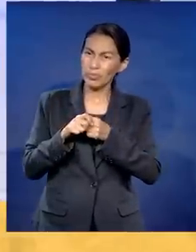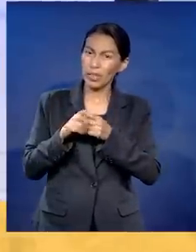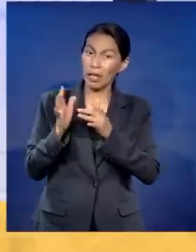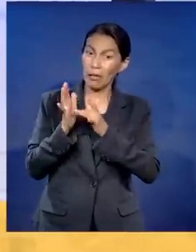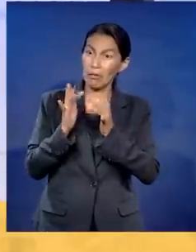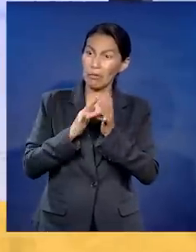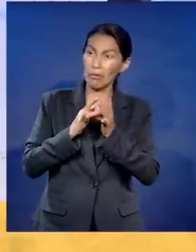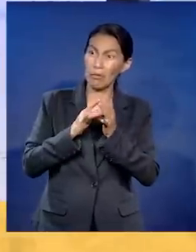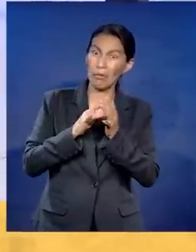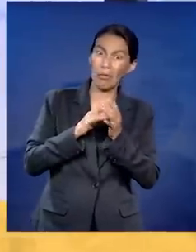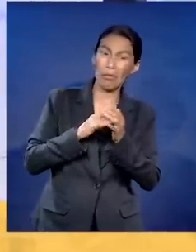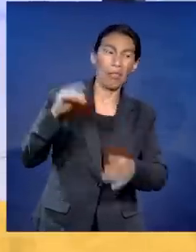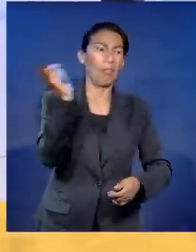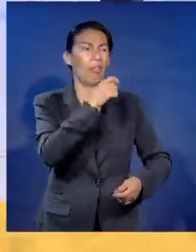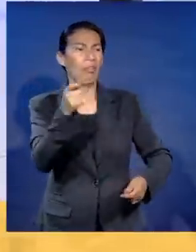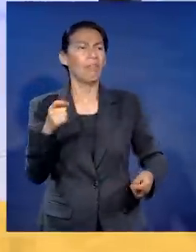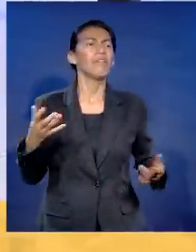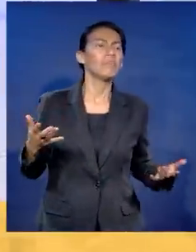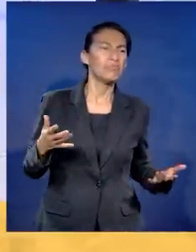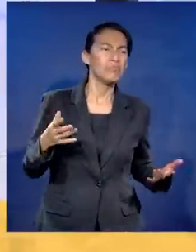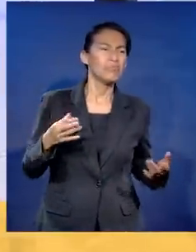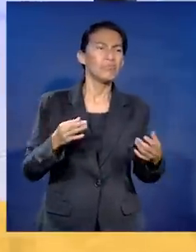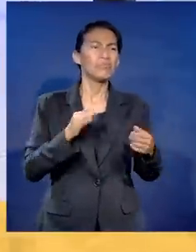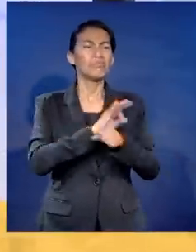Jesús no se defendió en absoluto.